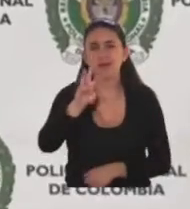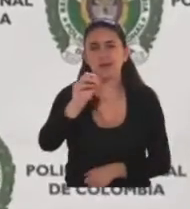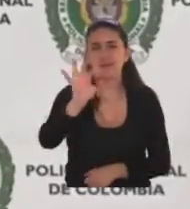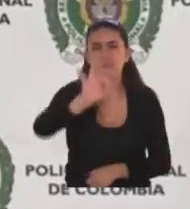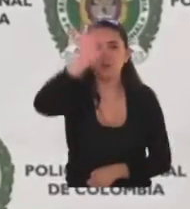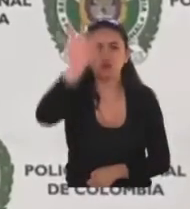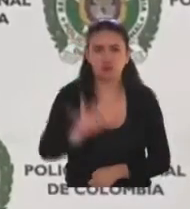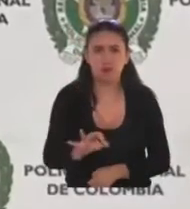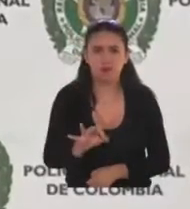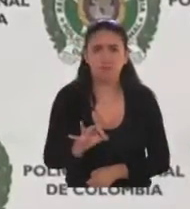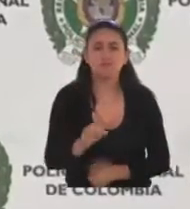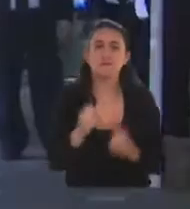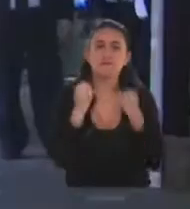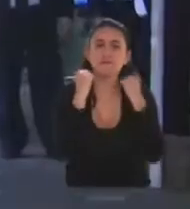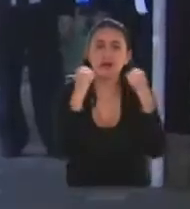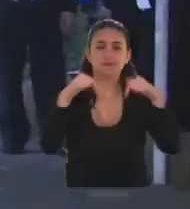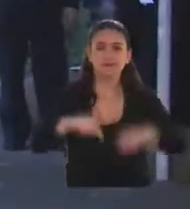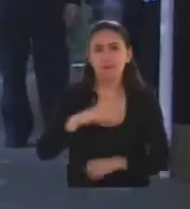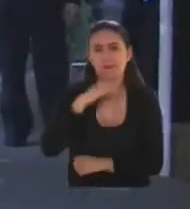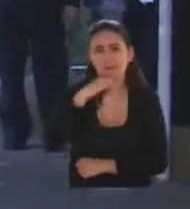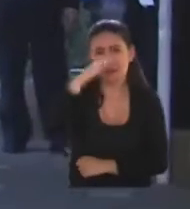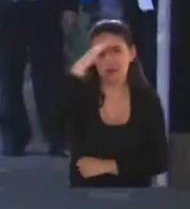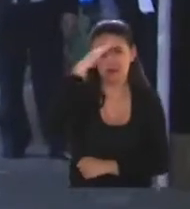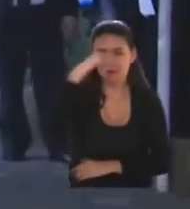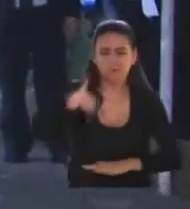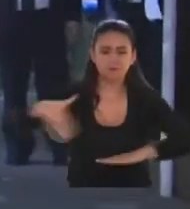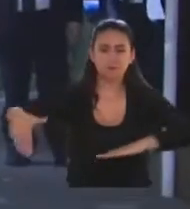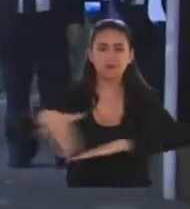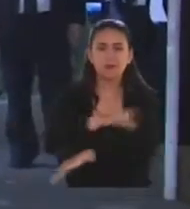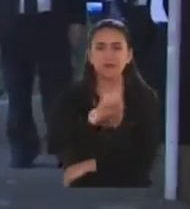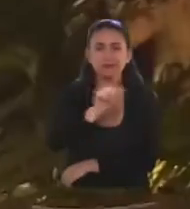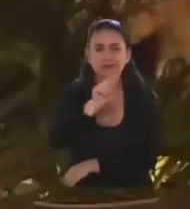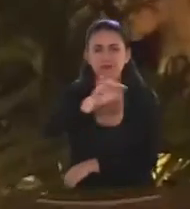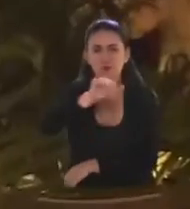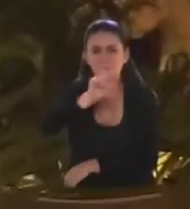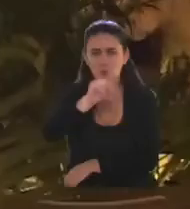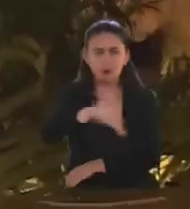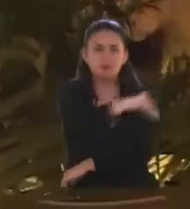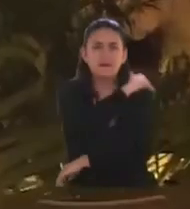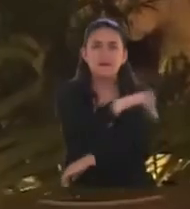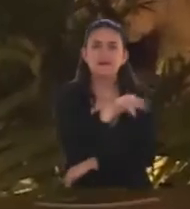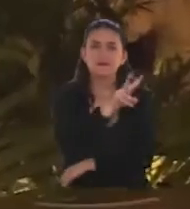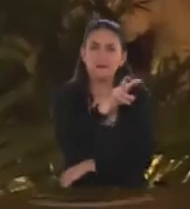casos, especialmente aquí en la ciudad de Medellín. El corredor de la calle San Juan, la carrera 70 y la zona